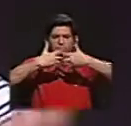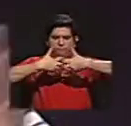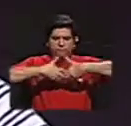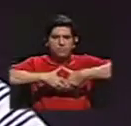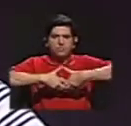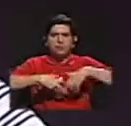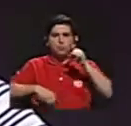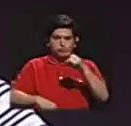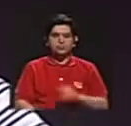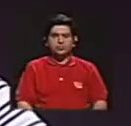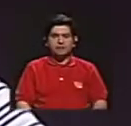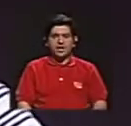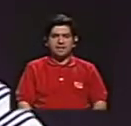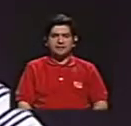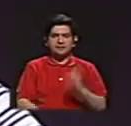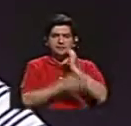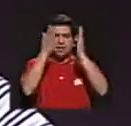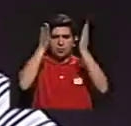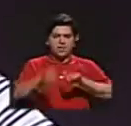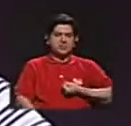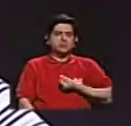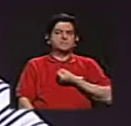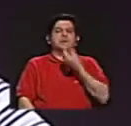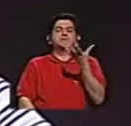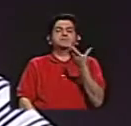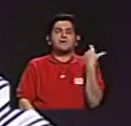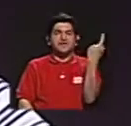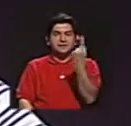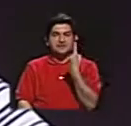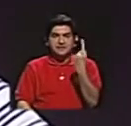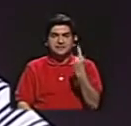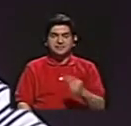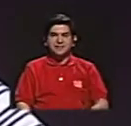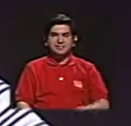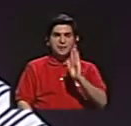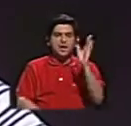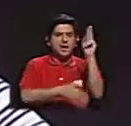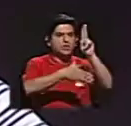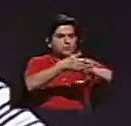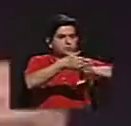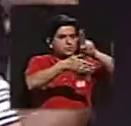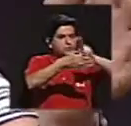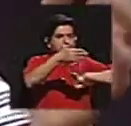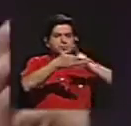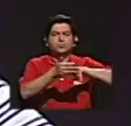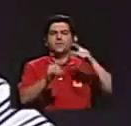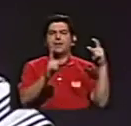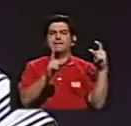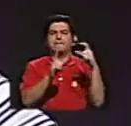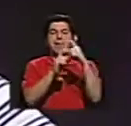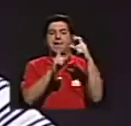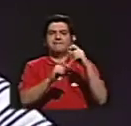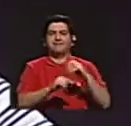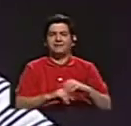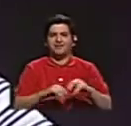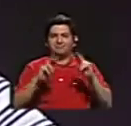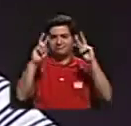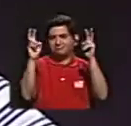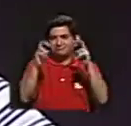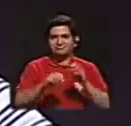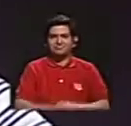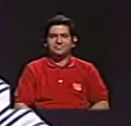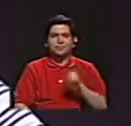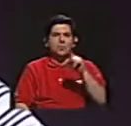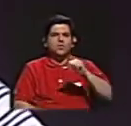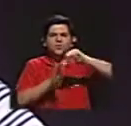Vos misma como artista te expresás y siempre en tus pinturas va a haber una palabra,